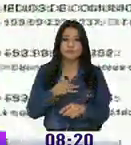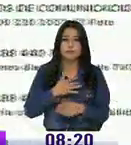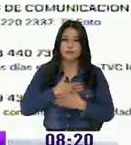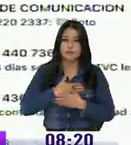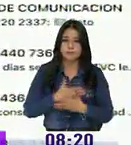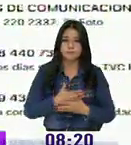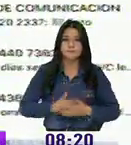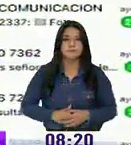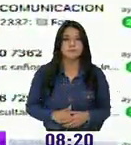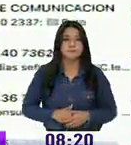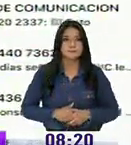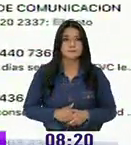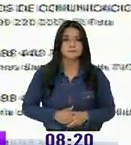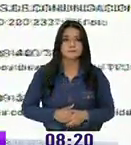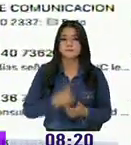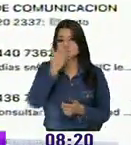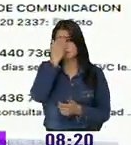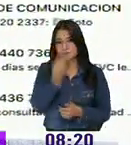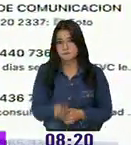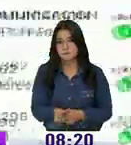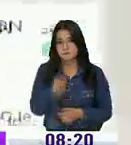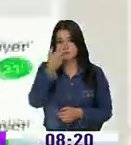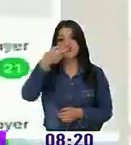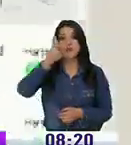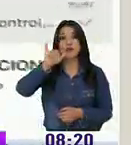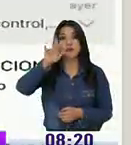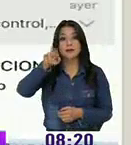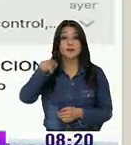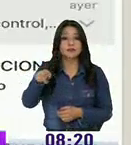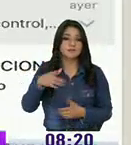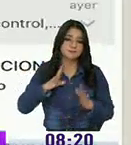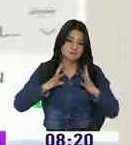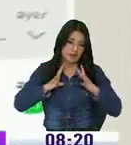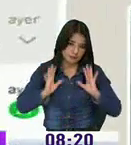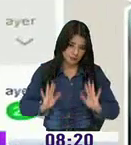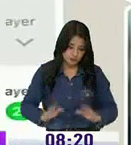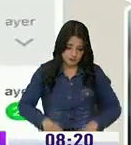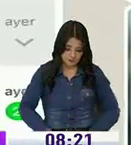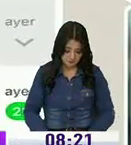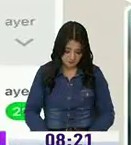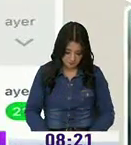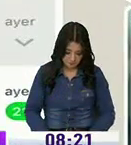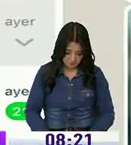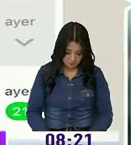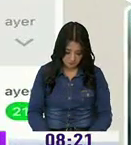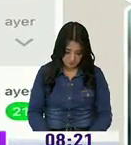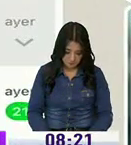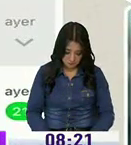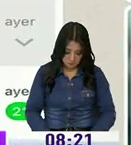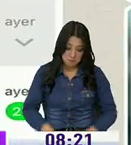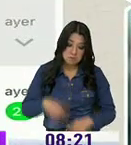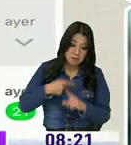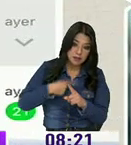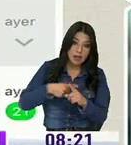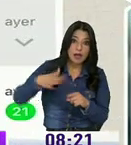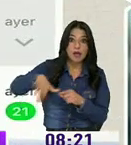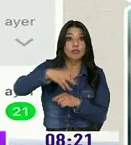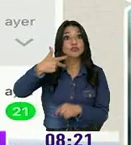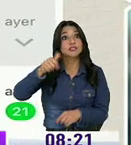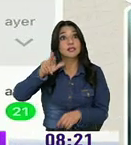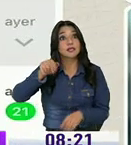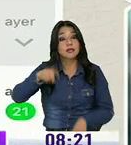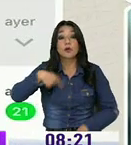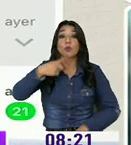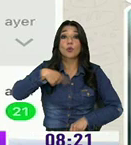realmente. Dice, buenos días, don Roberto. El Robert está en sus merecidas vacaciones. Dice, en el mercado de Chiriyacu, en el Camán, las ventas se tienen